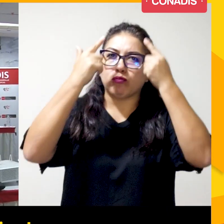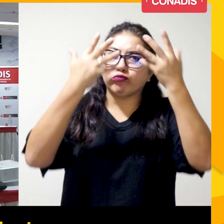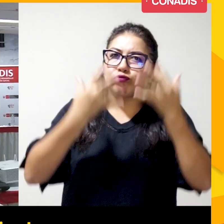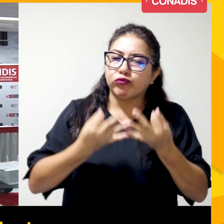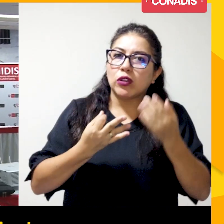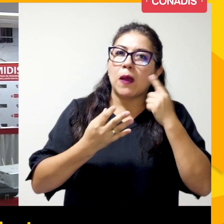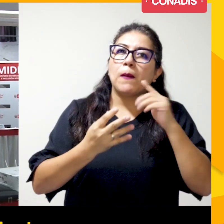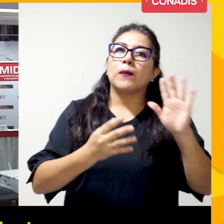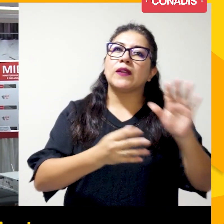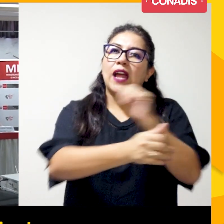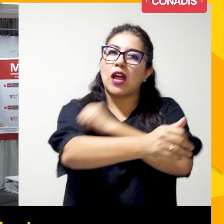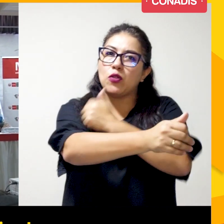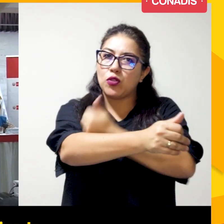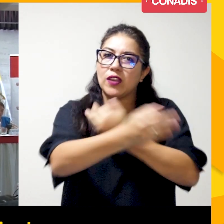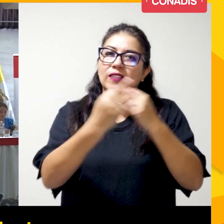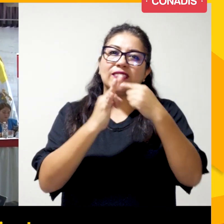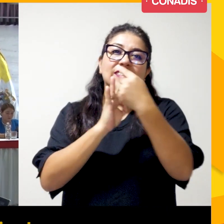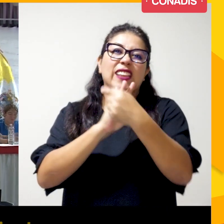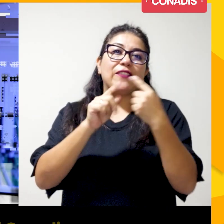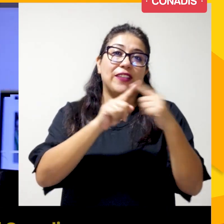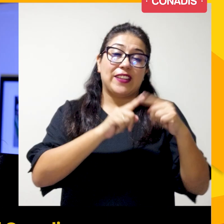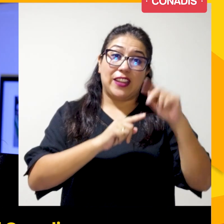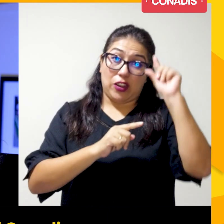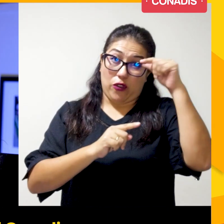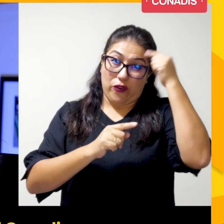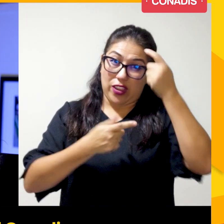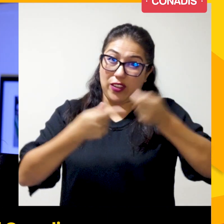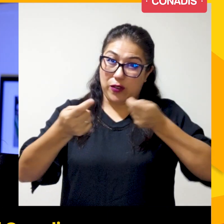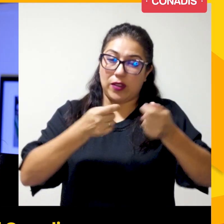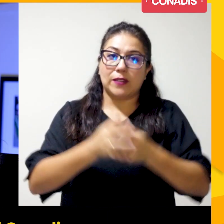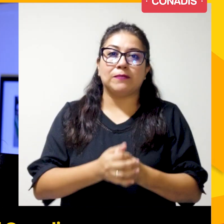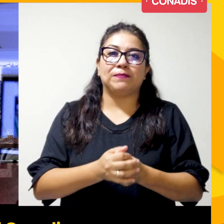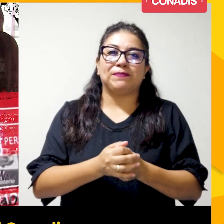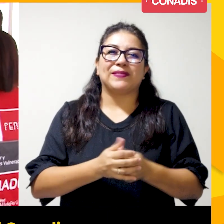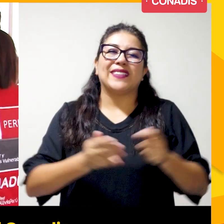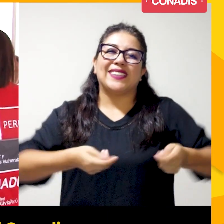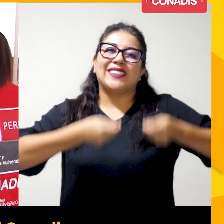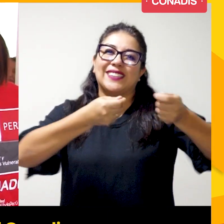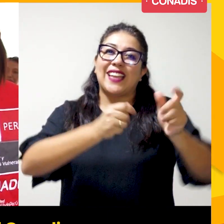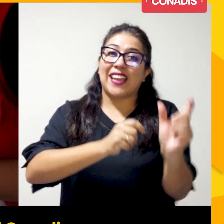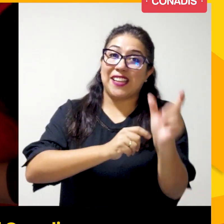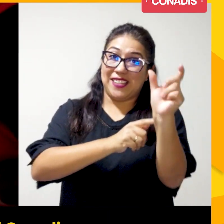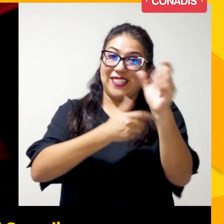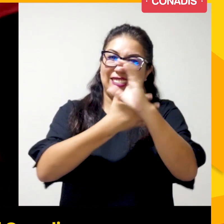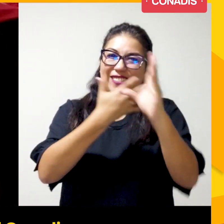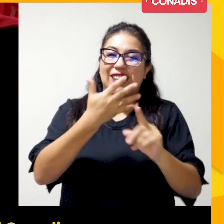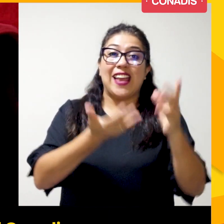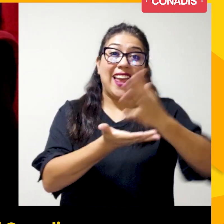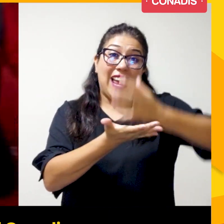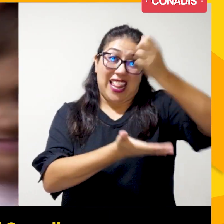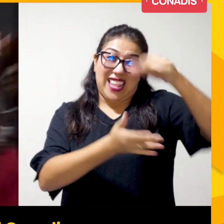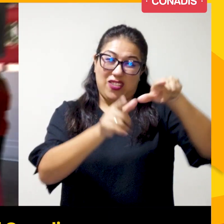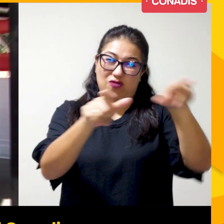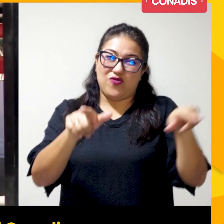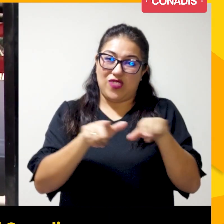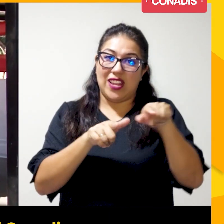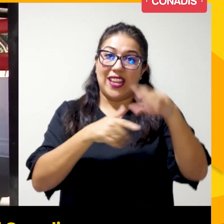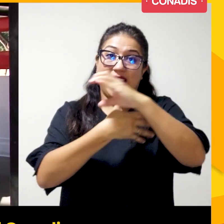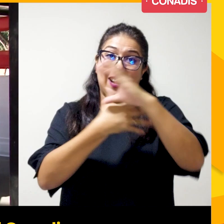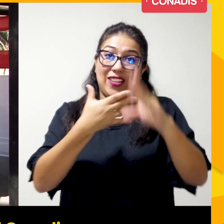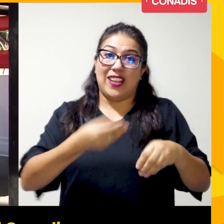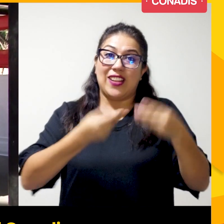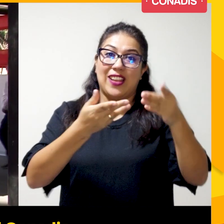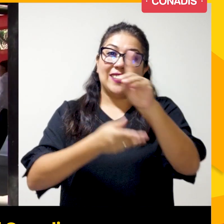por parte de las autoridades de los tres niveles de gobierno. Entrega de carnés del CONADIS. En la misma región Ica, el CONADIS hizo entrega